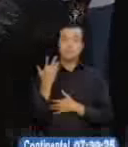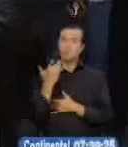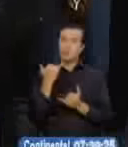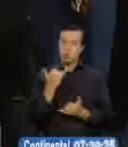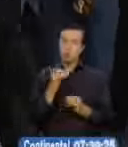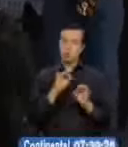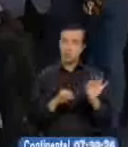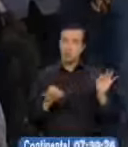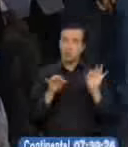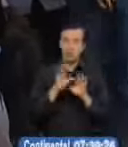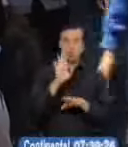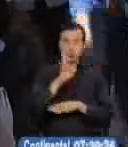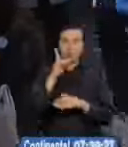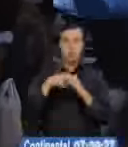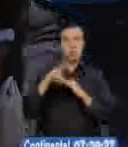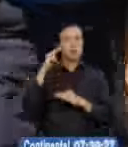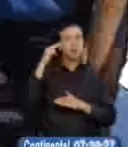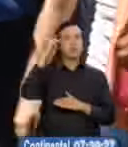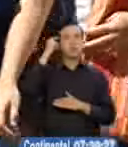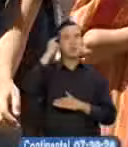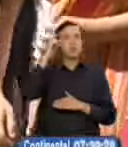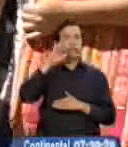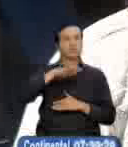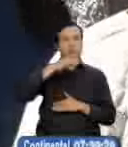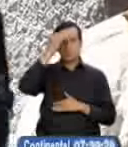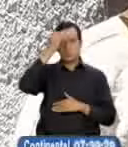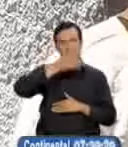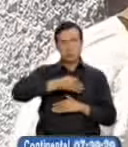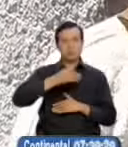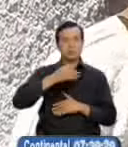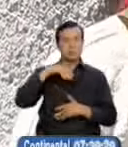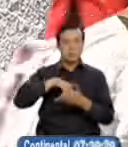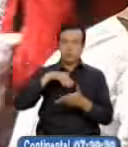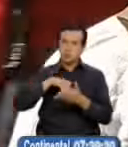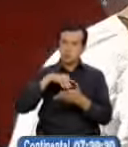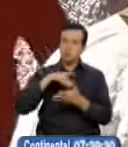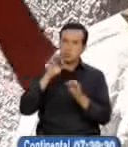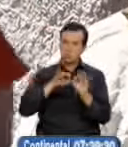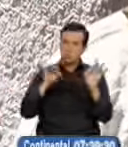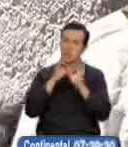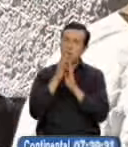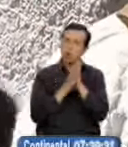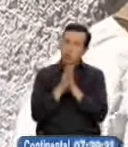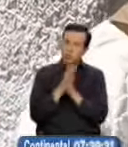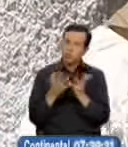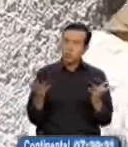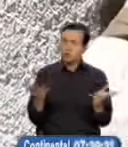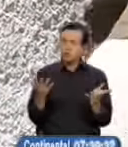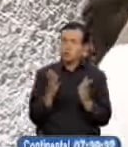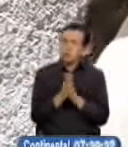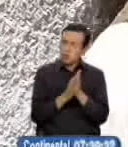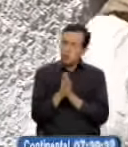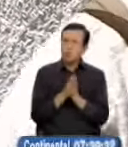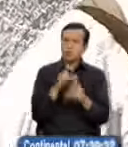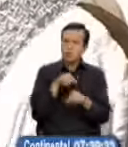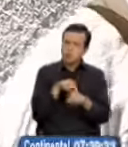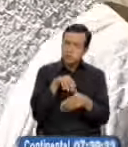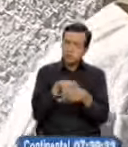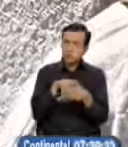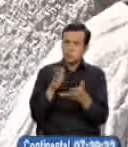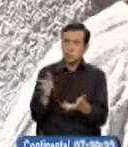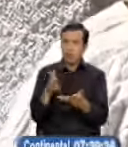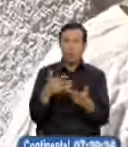momento propicio para que sus hijos reflexionen sobre su comportamiento. Que se dediquen a estudiar, que aprovechen el tiempo en estudiar